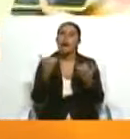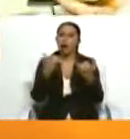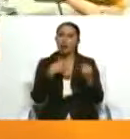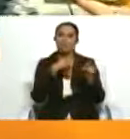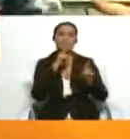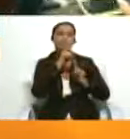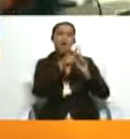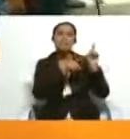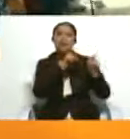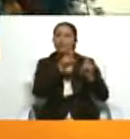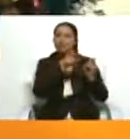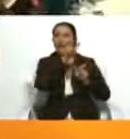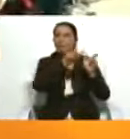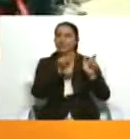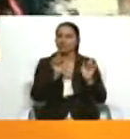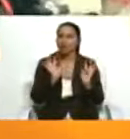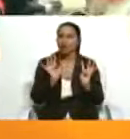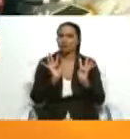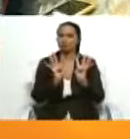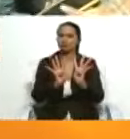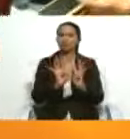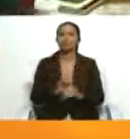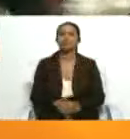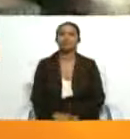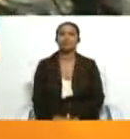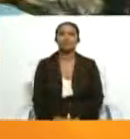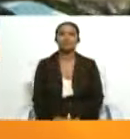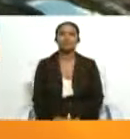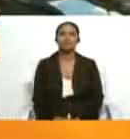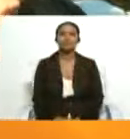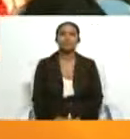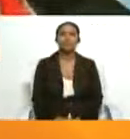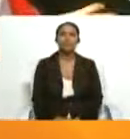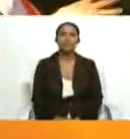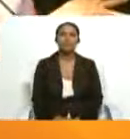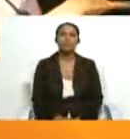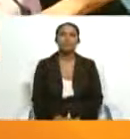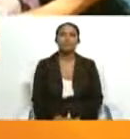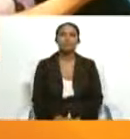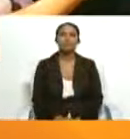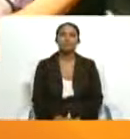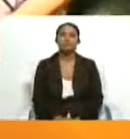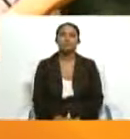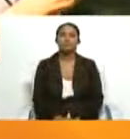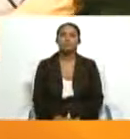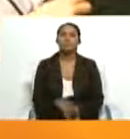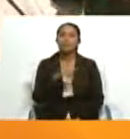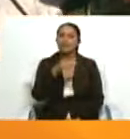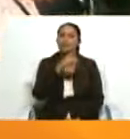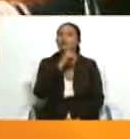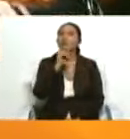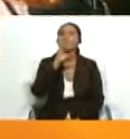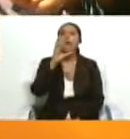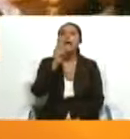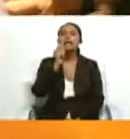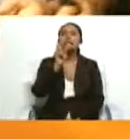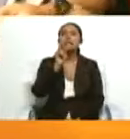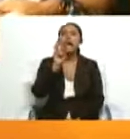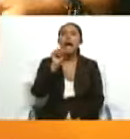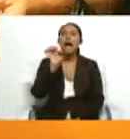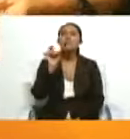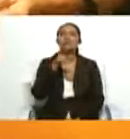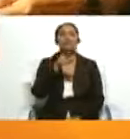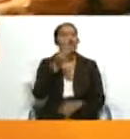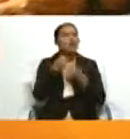esta jornada el día de hoy. ¿Me indica su nombre y apellido? Carmen Godoy. Señora Carmen, ¿a qué se dedica y qué hace? Me dedico a